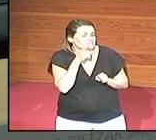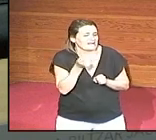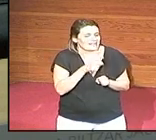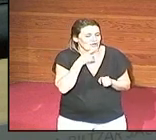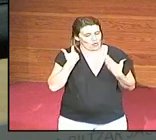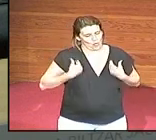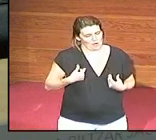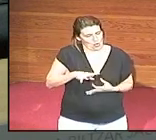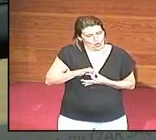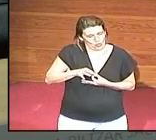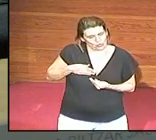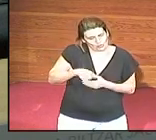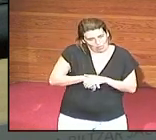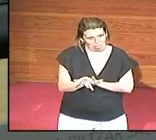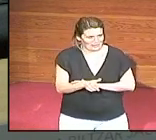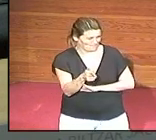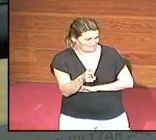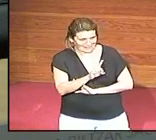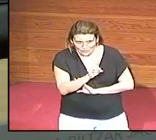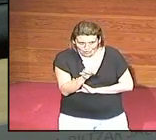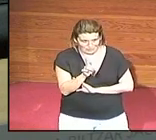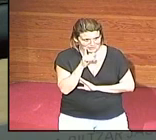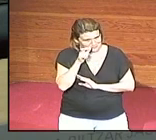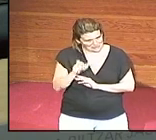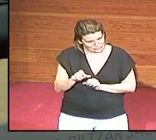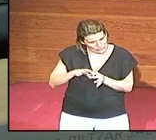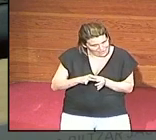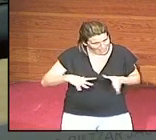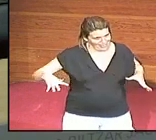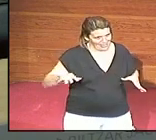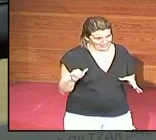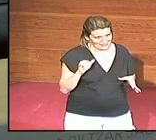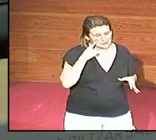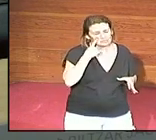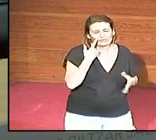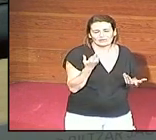obedece órdenes y que no. O sea, es muy jodido obedecer